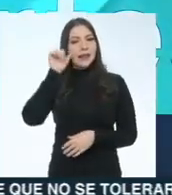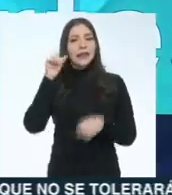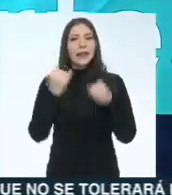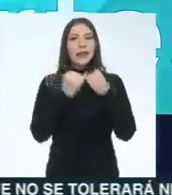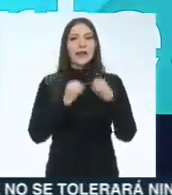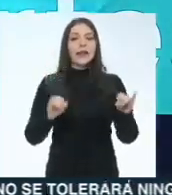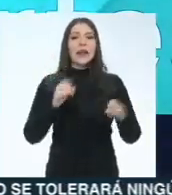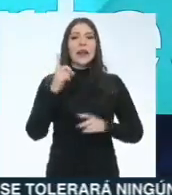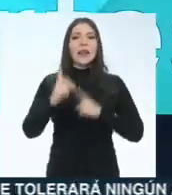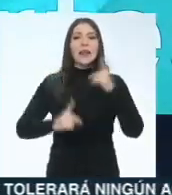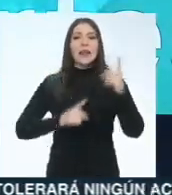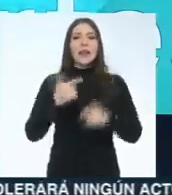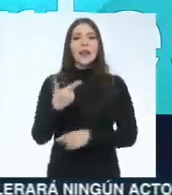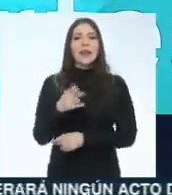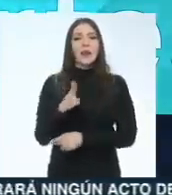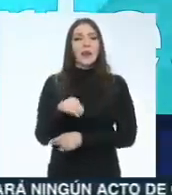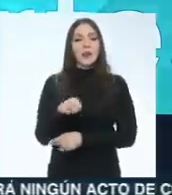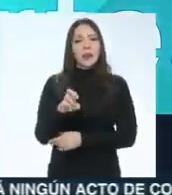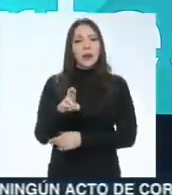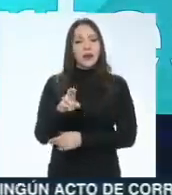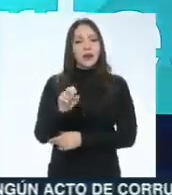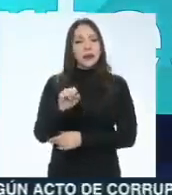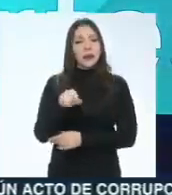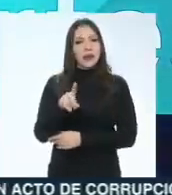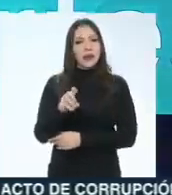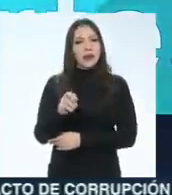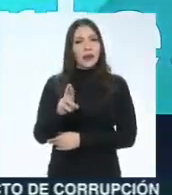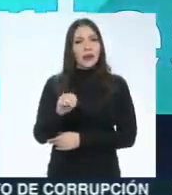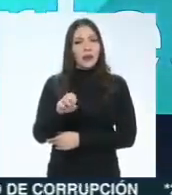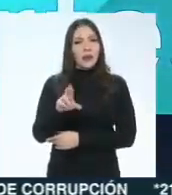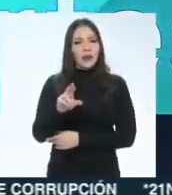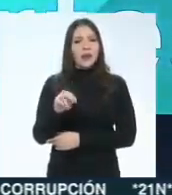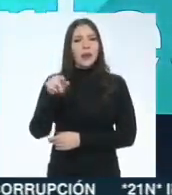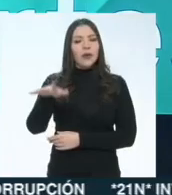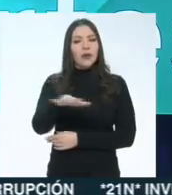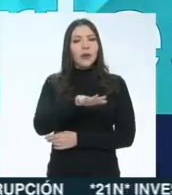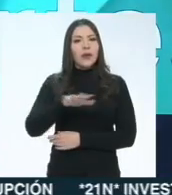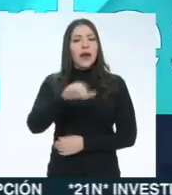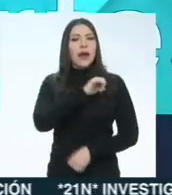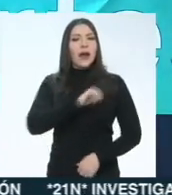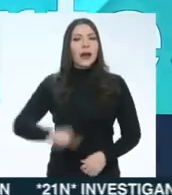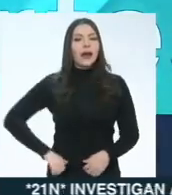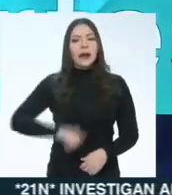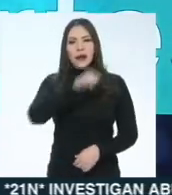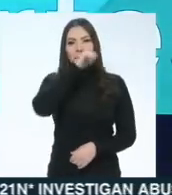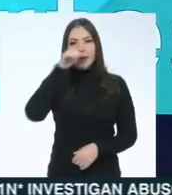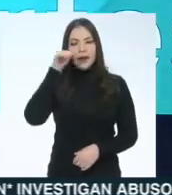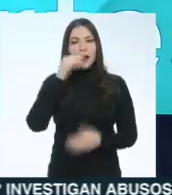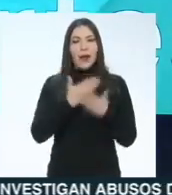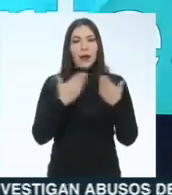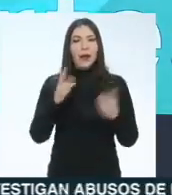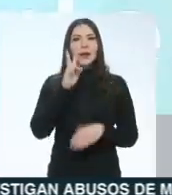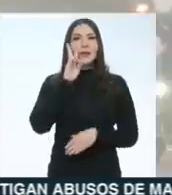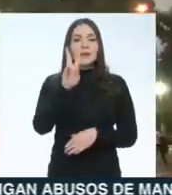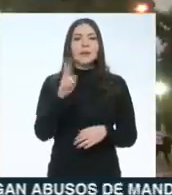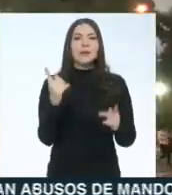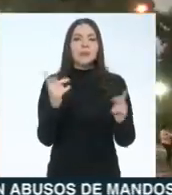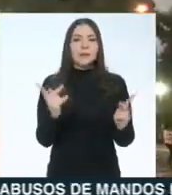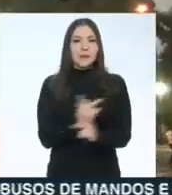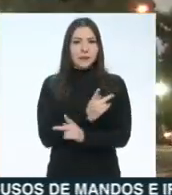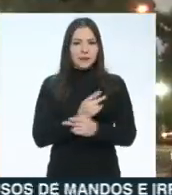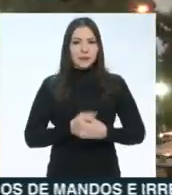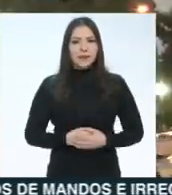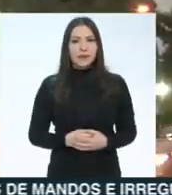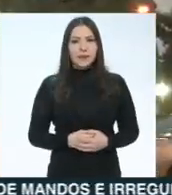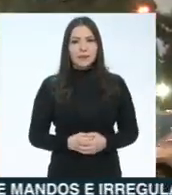inauguración del Deportivo Gumersindo Romero, ubicado en la alcaldía Benito Juárez, así que vamos a ver toda la información. A